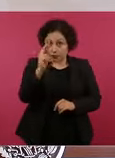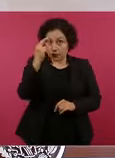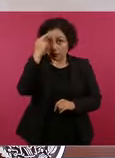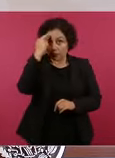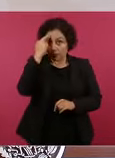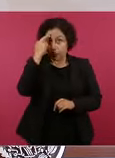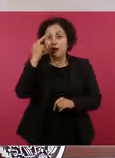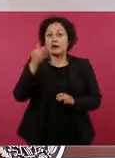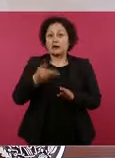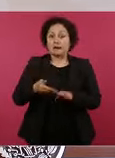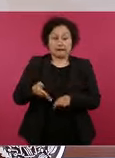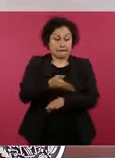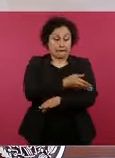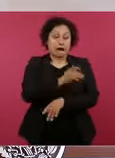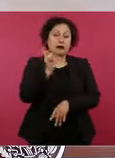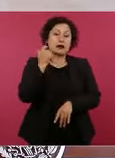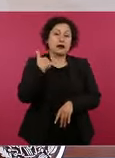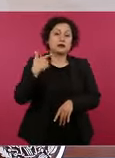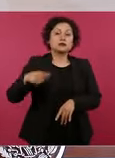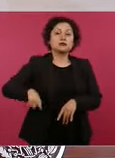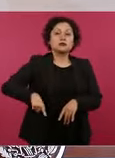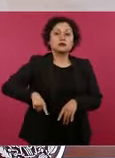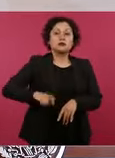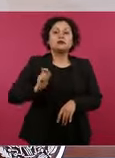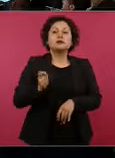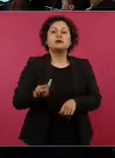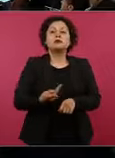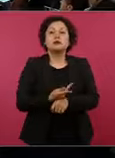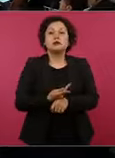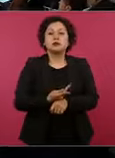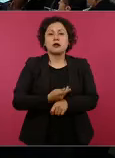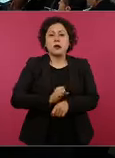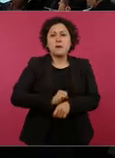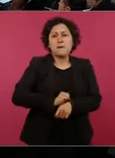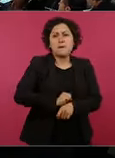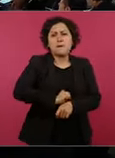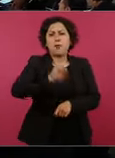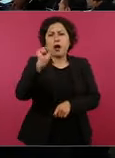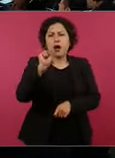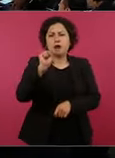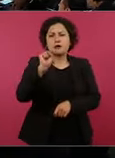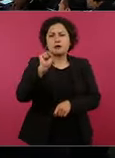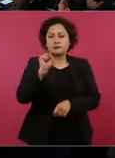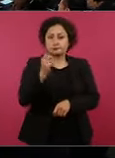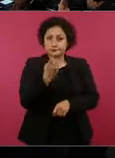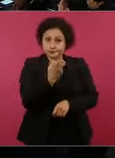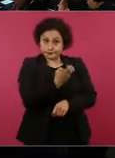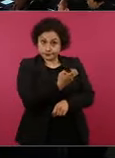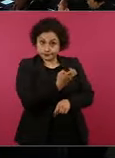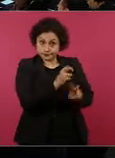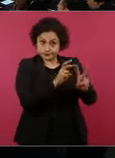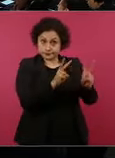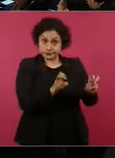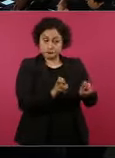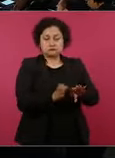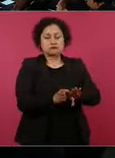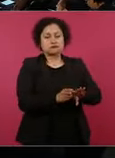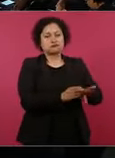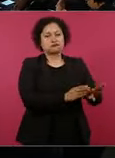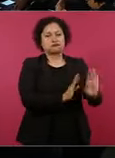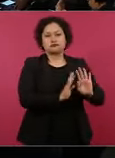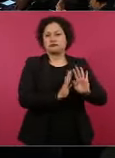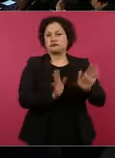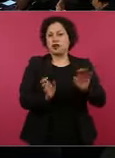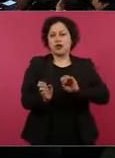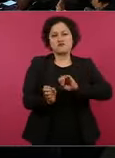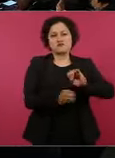pasó a la historia, al basurero de la historia.